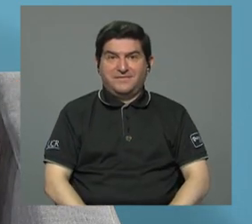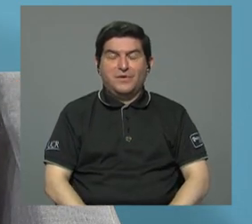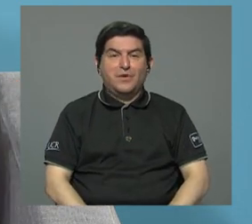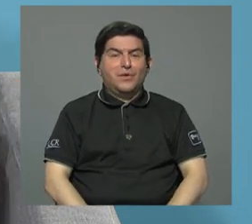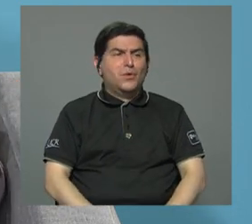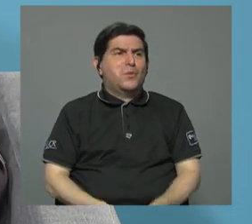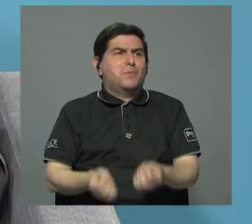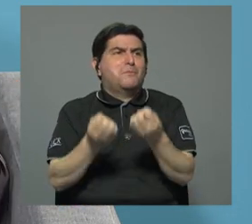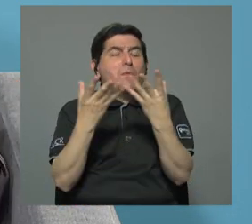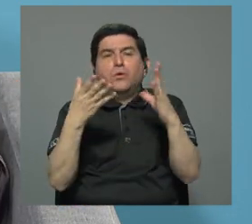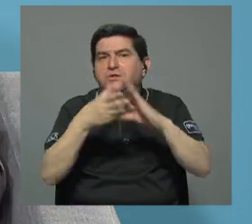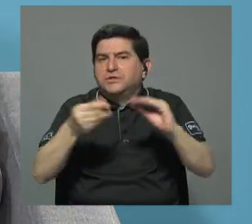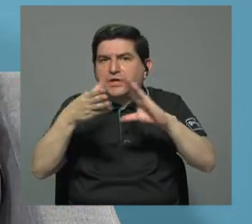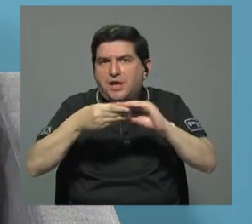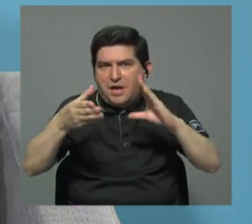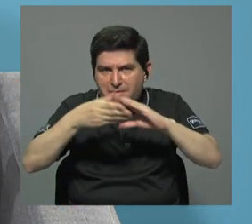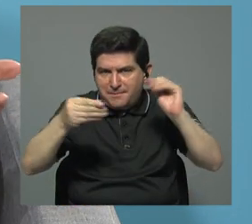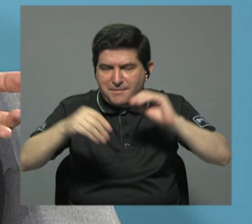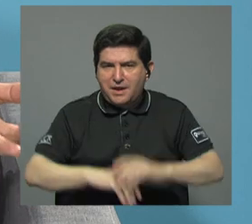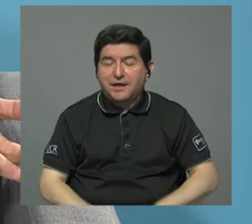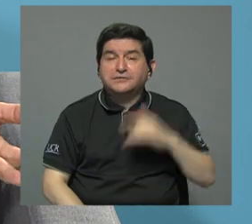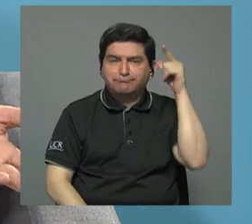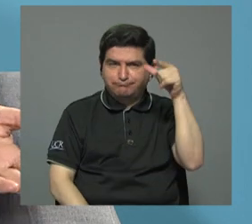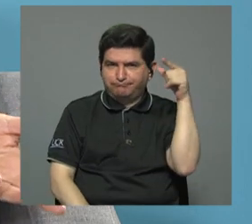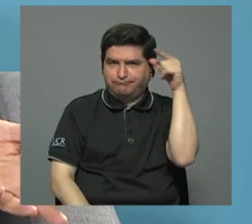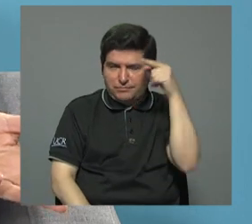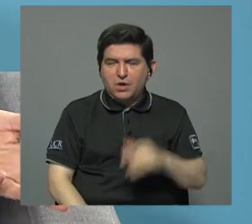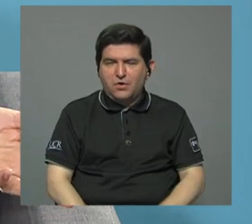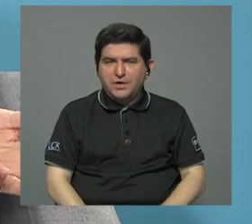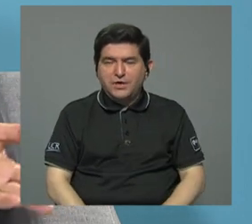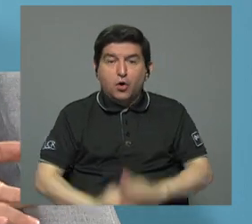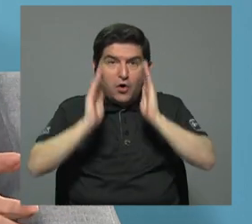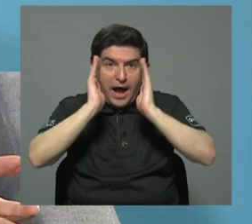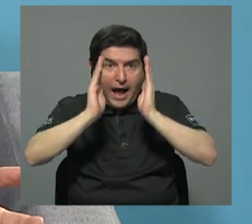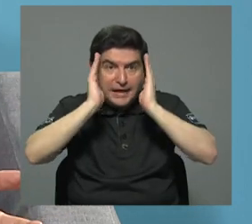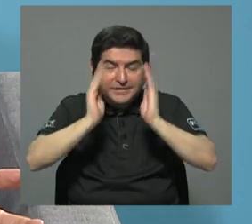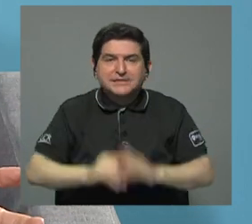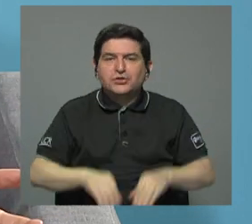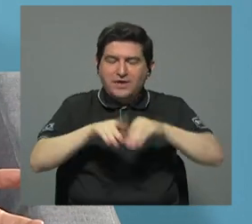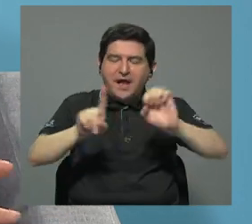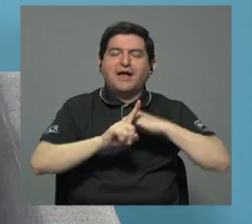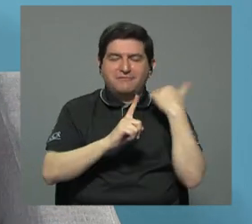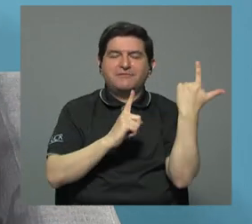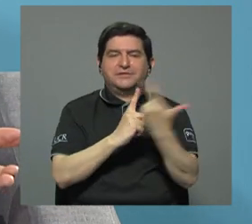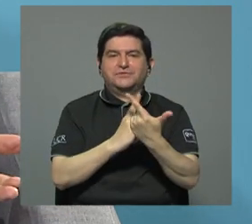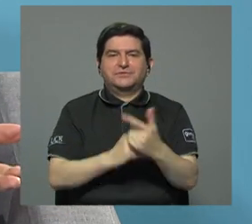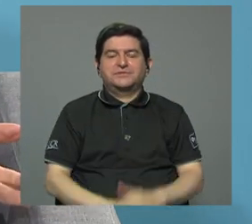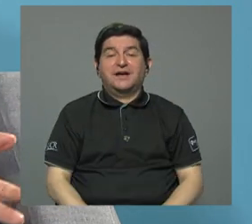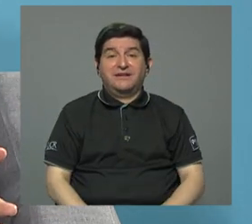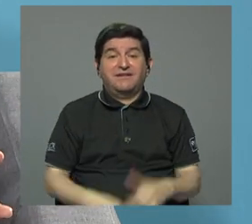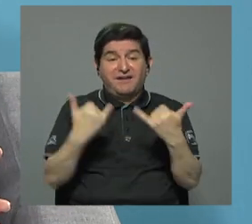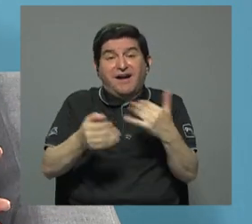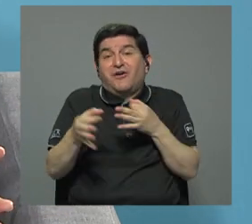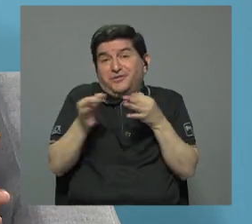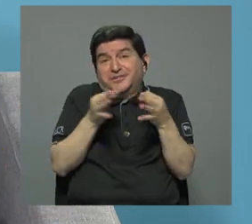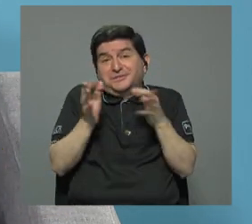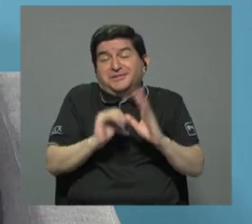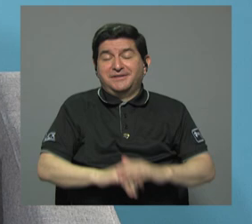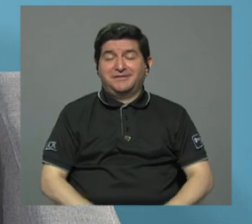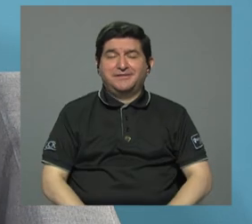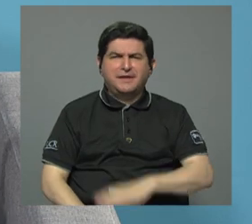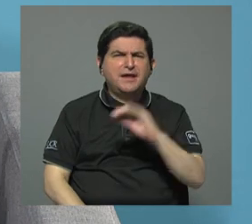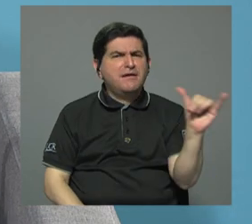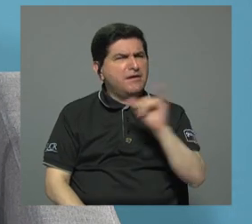desencadenó muchísimo comentario y fue sin duda pues tendencia obviamente dentro de las redes sociales, como ahora se dice, y